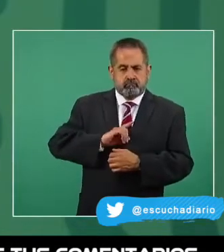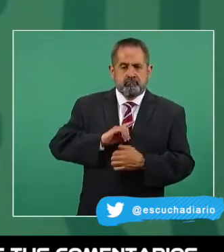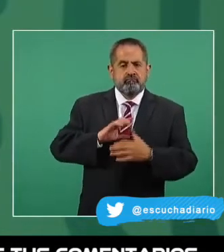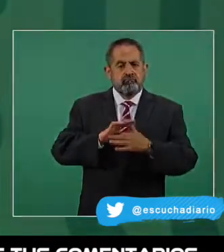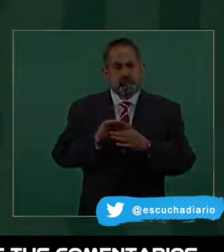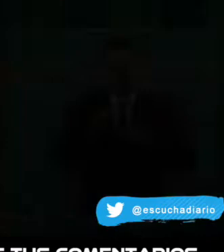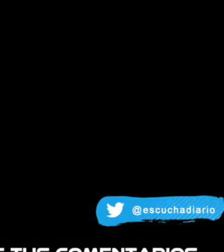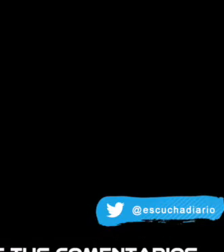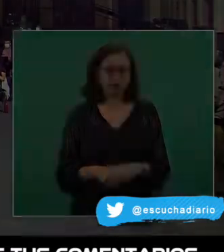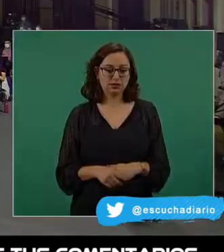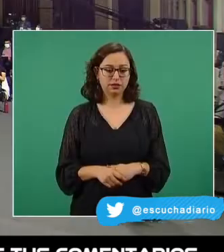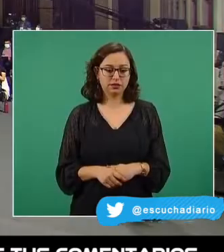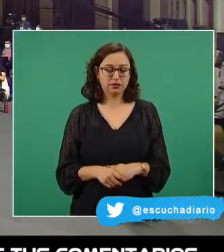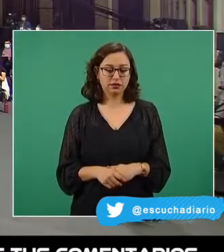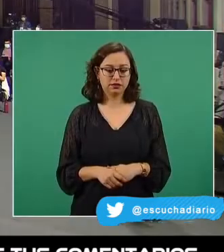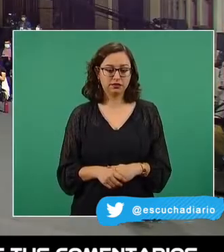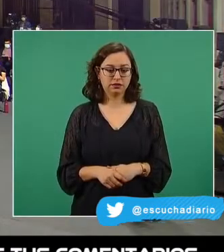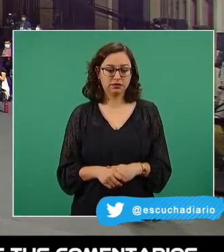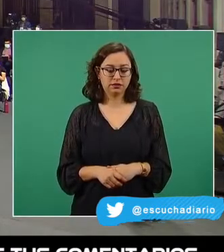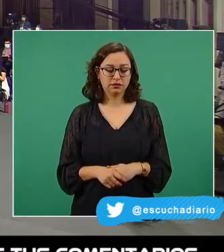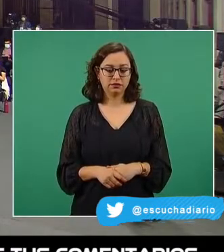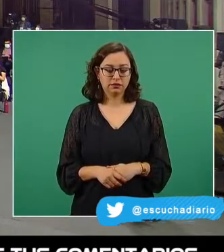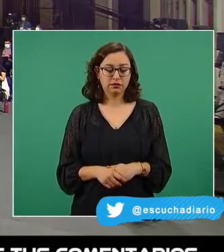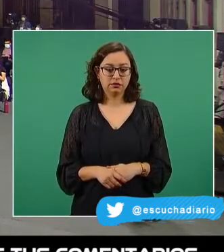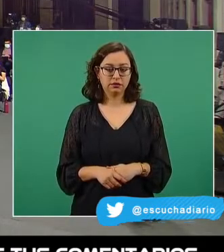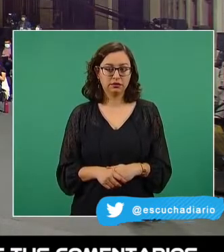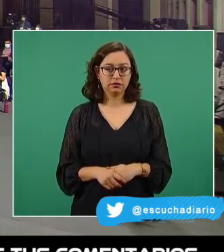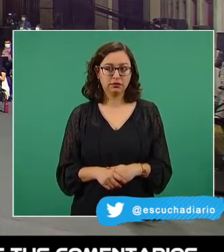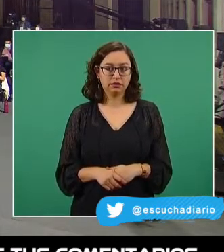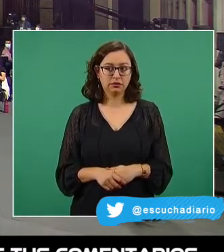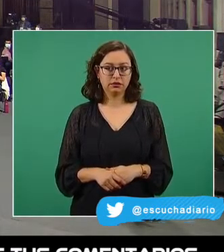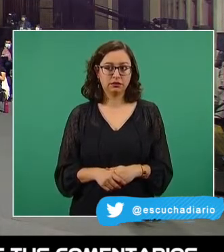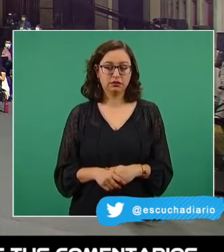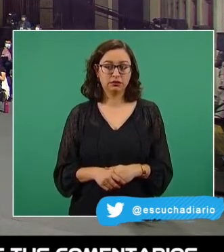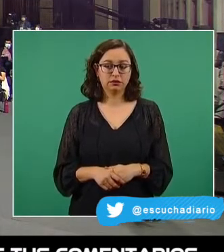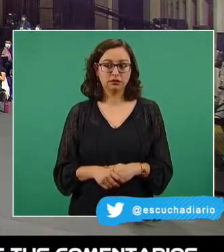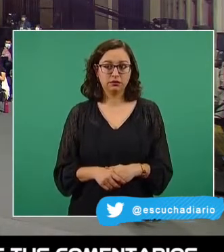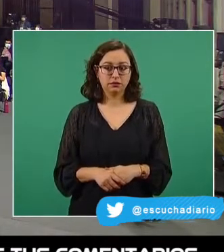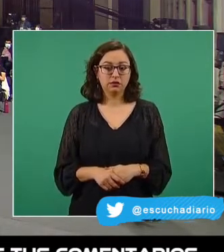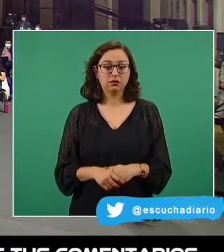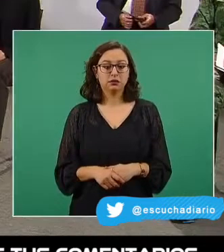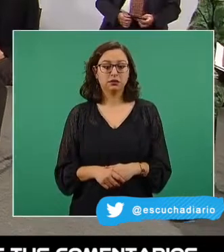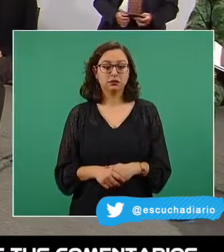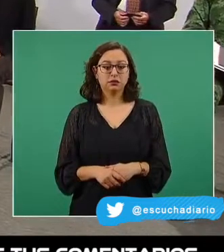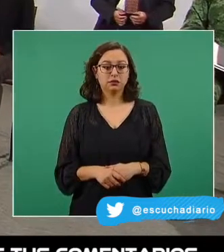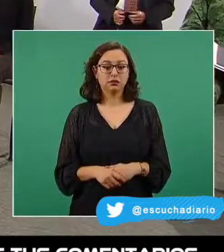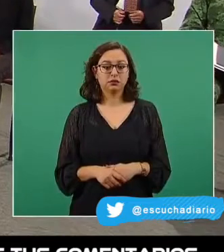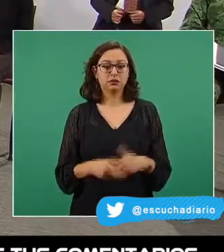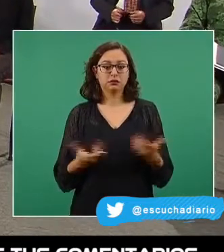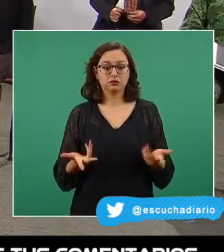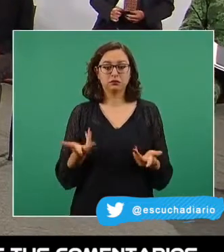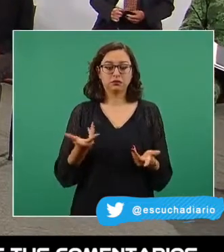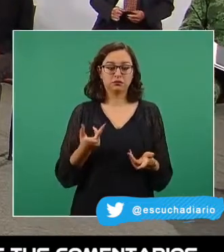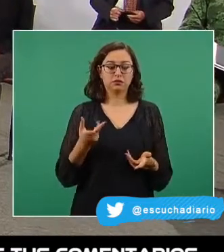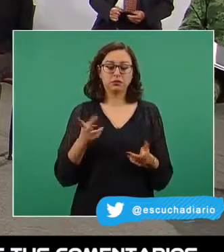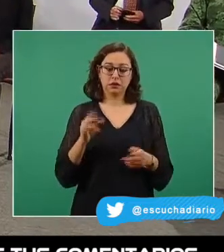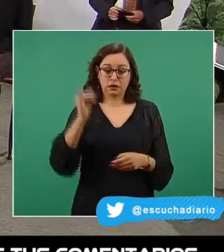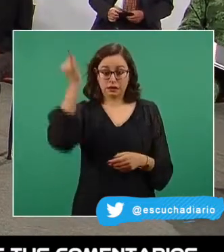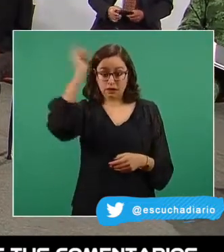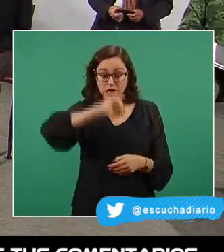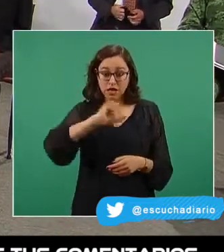Patria. Sí, vamos a hacer lo que la jefa de gobierno